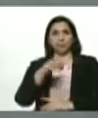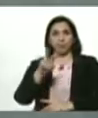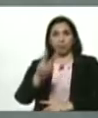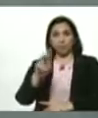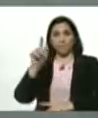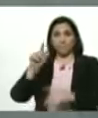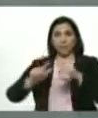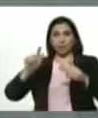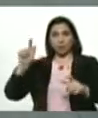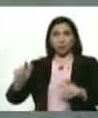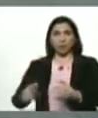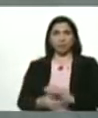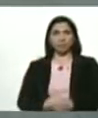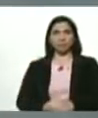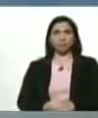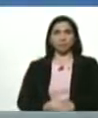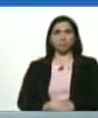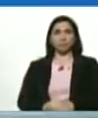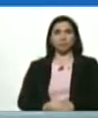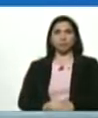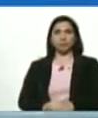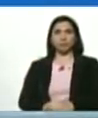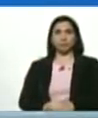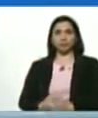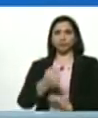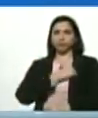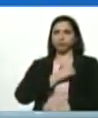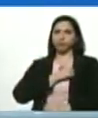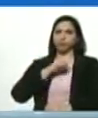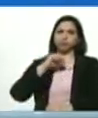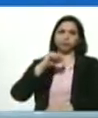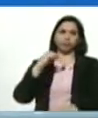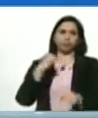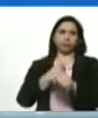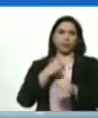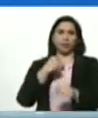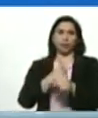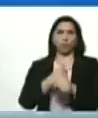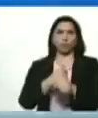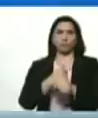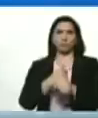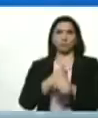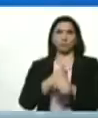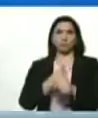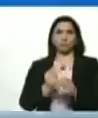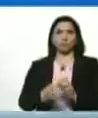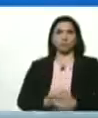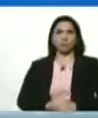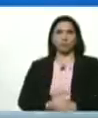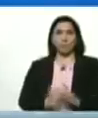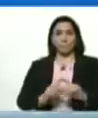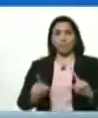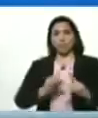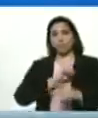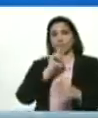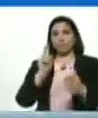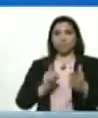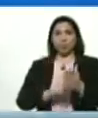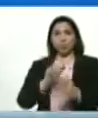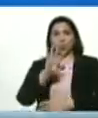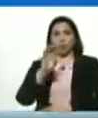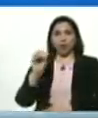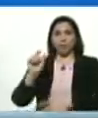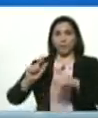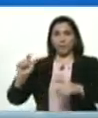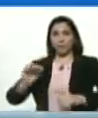casos de compatriotas trabajadores y para completar estos 40